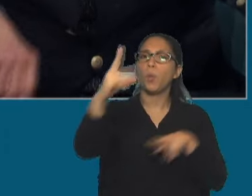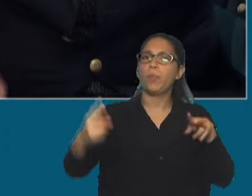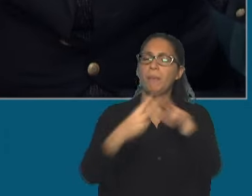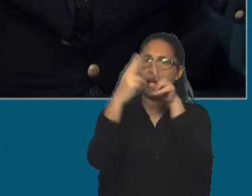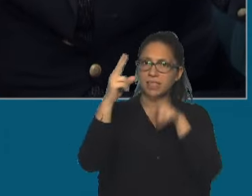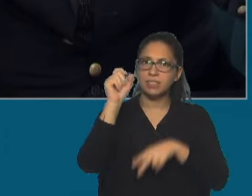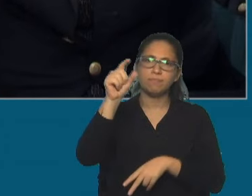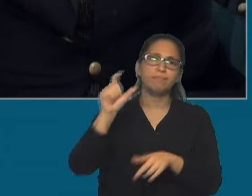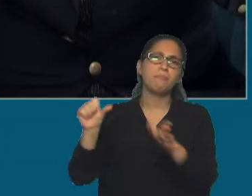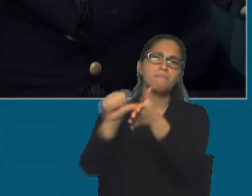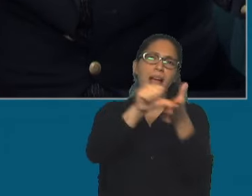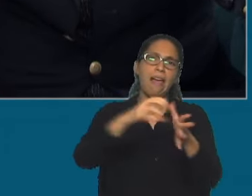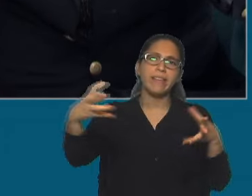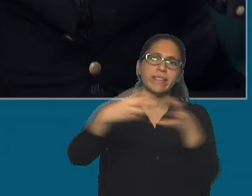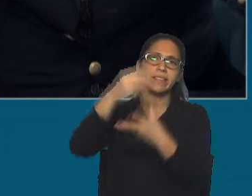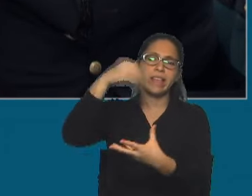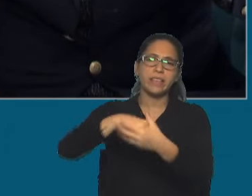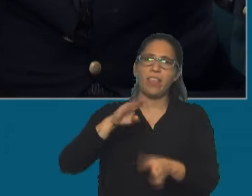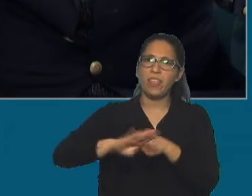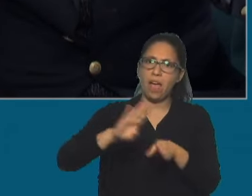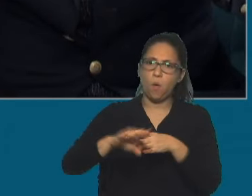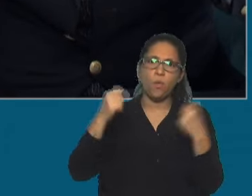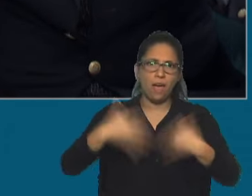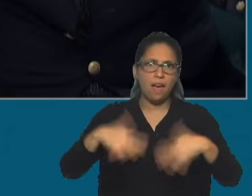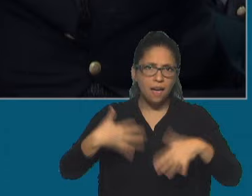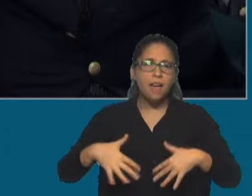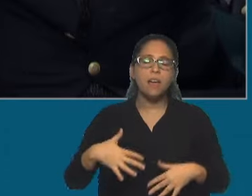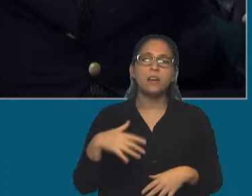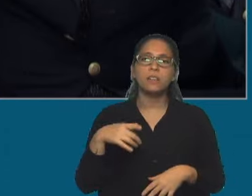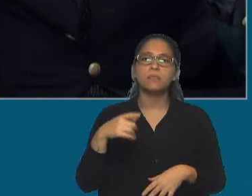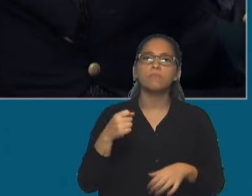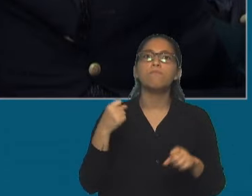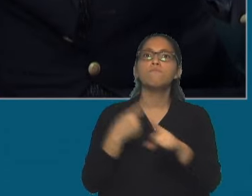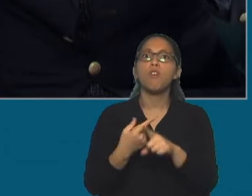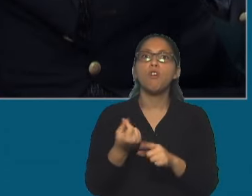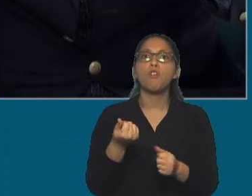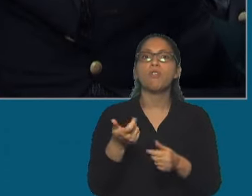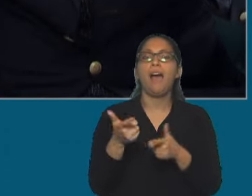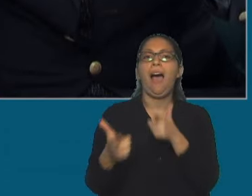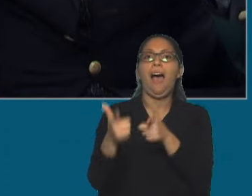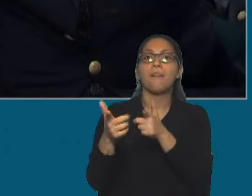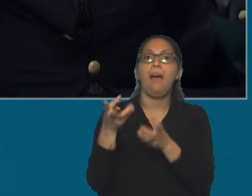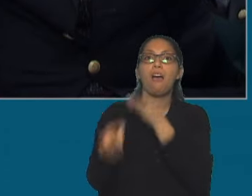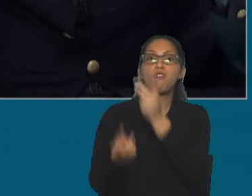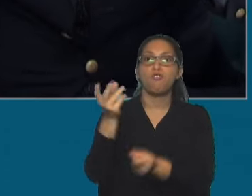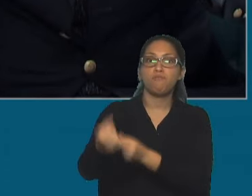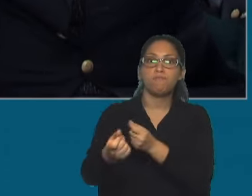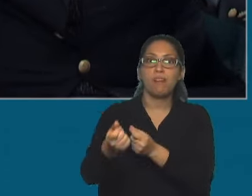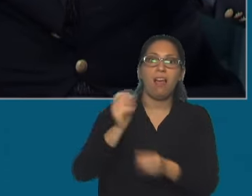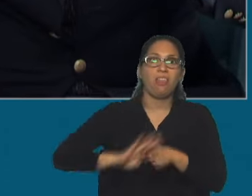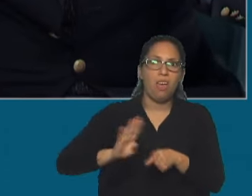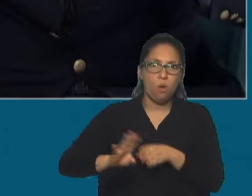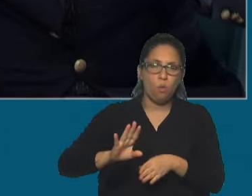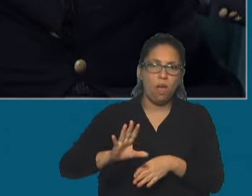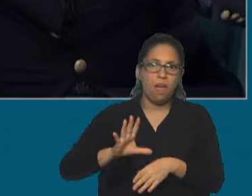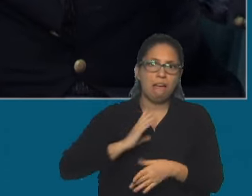países que se le debían enormes sumas de dinero, muchas de ellas por compra de armamentos. Yo diría que la deuda